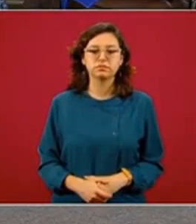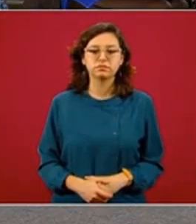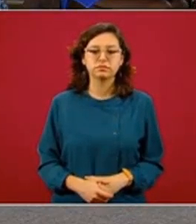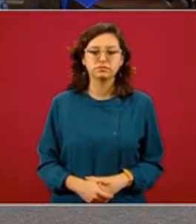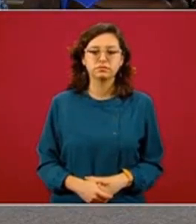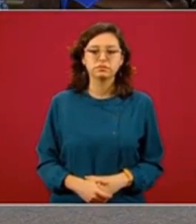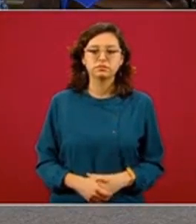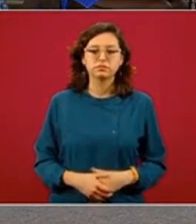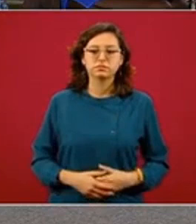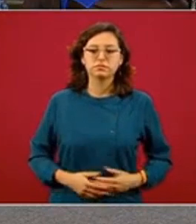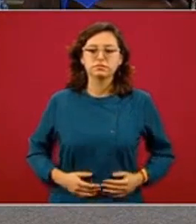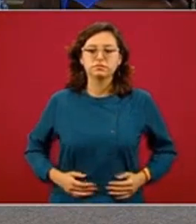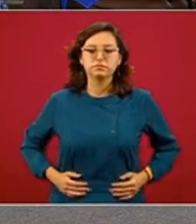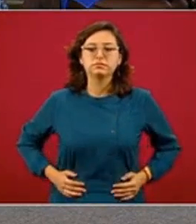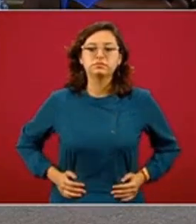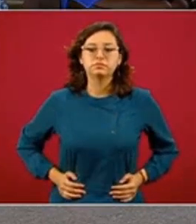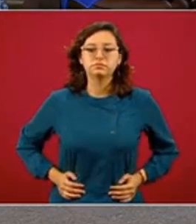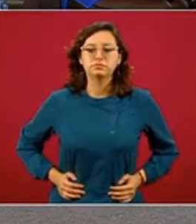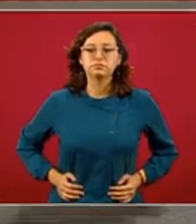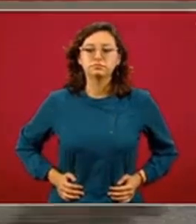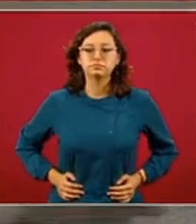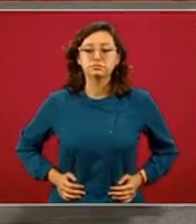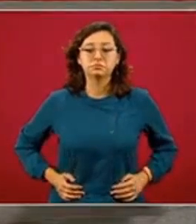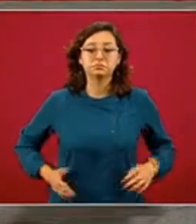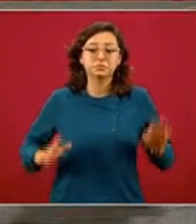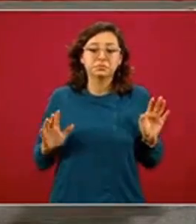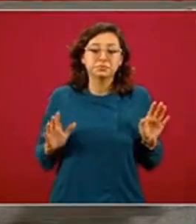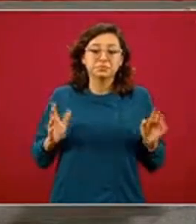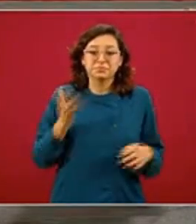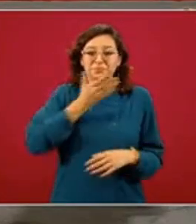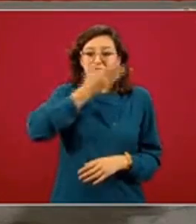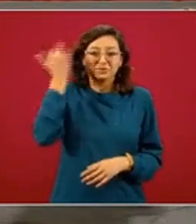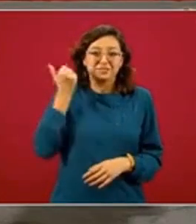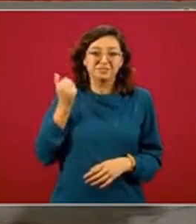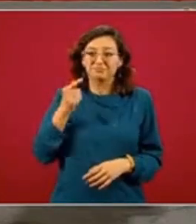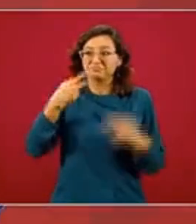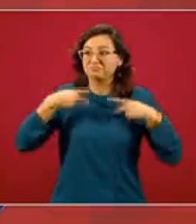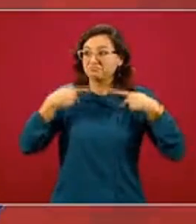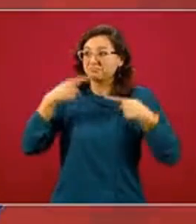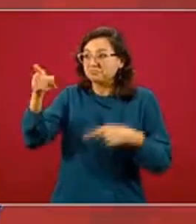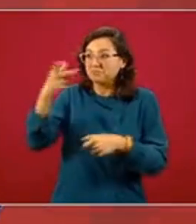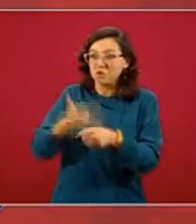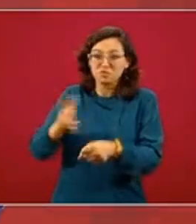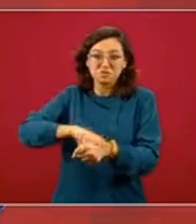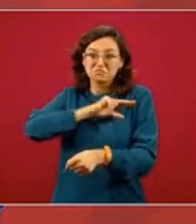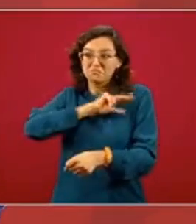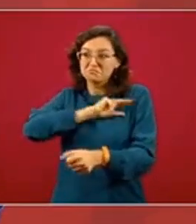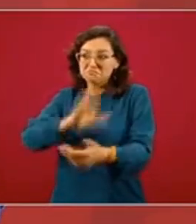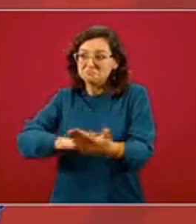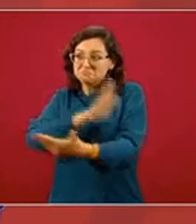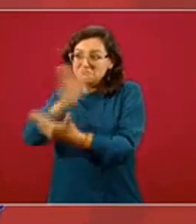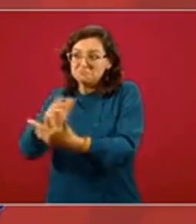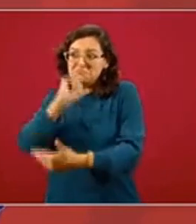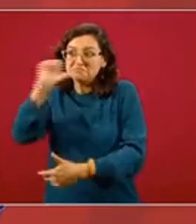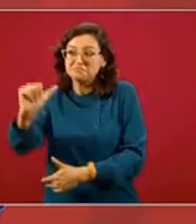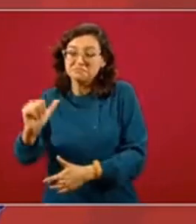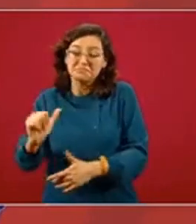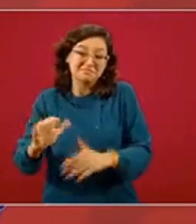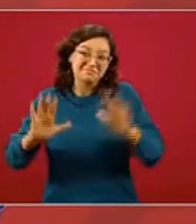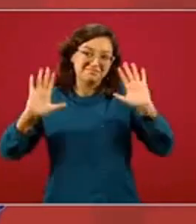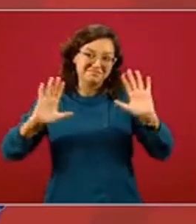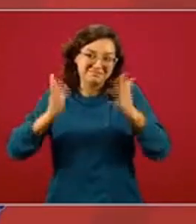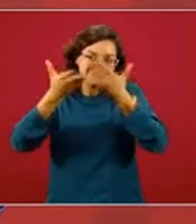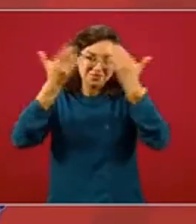con hospitales privados. No tengo idea por qué no se ha utilizado, pero el convenio está ahí para ser utilizado. Lo pueden usar los distintos